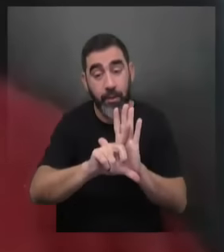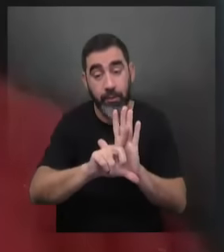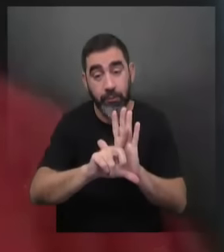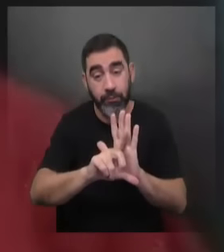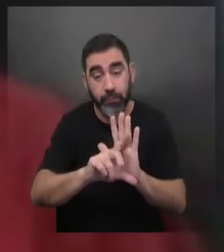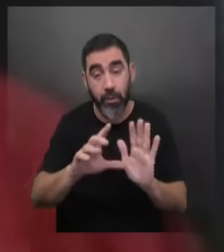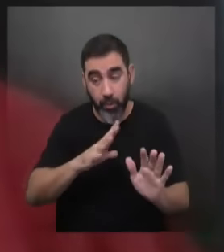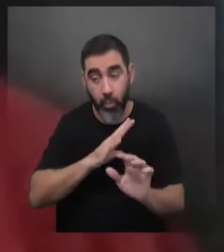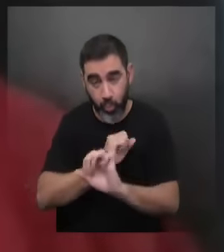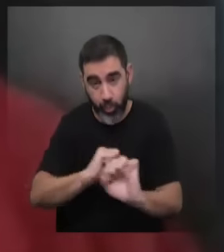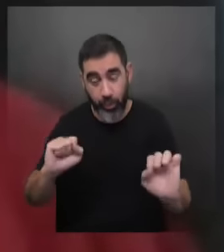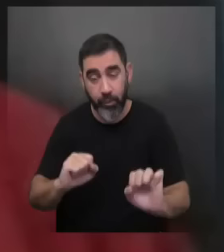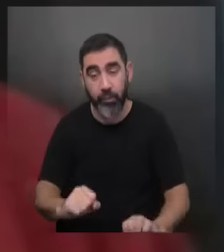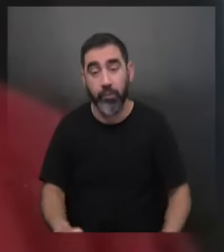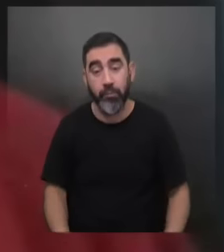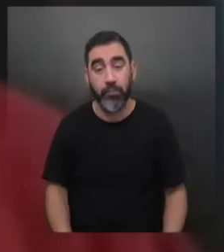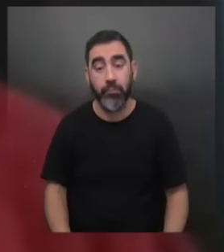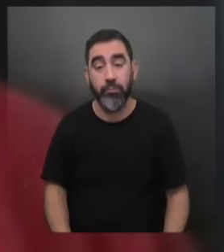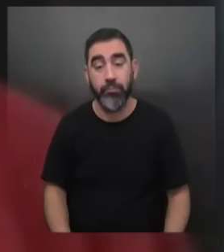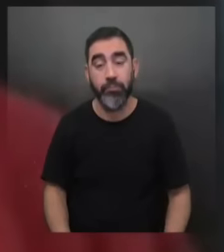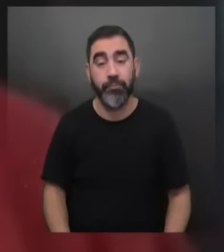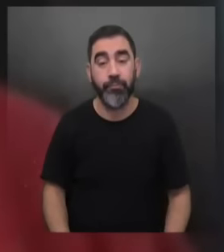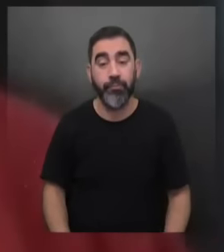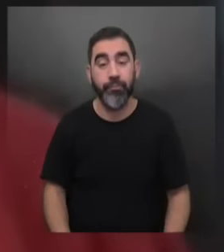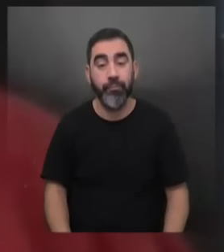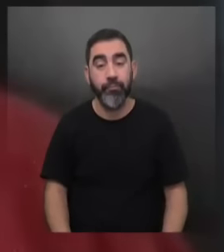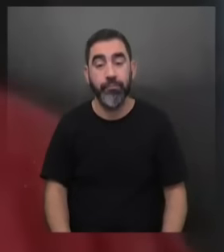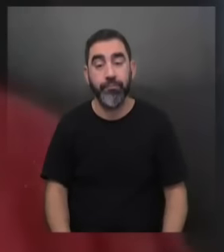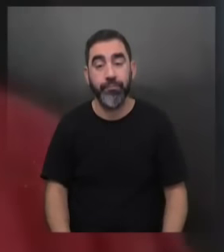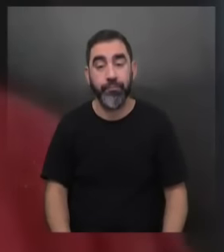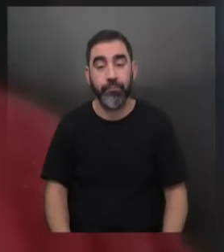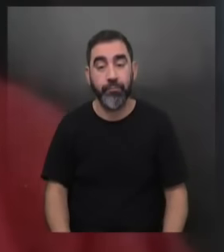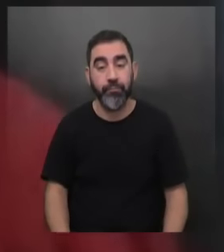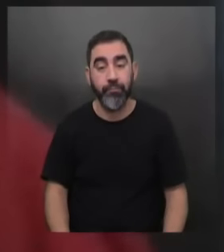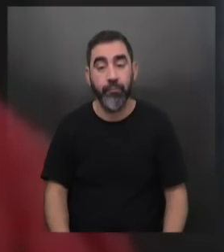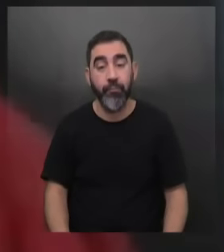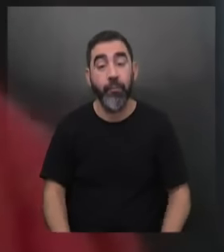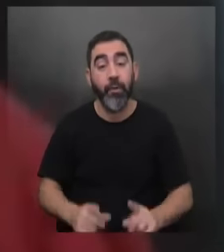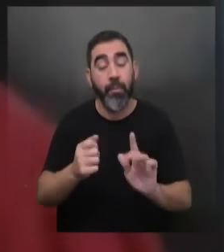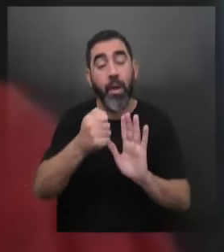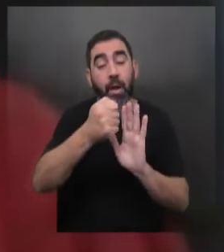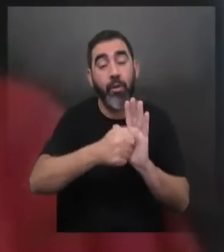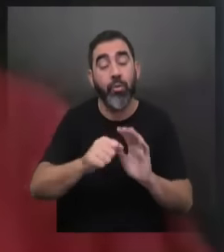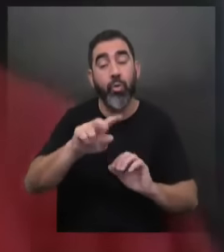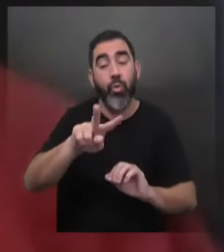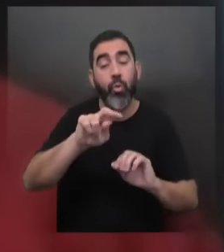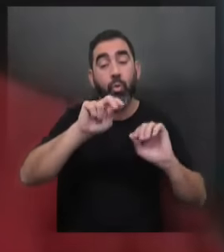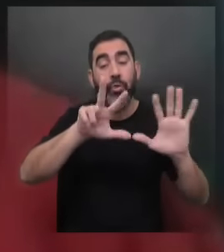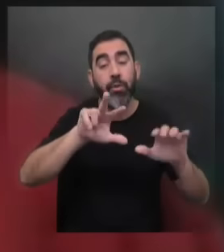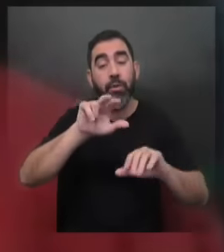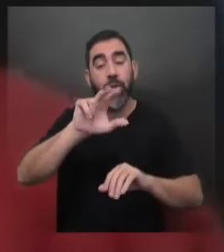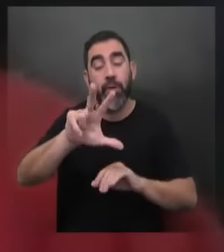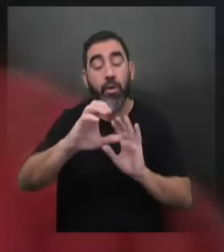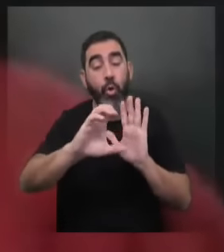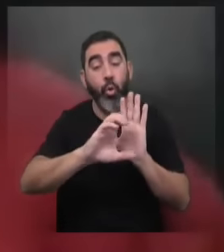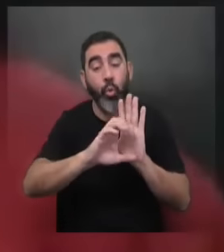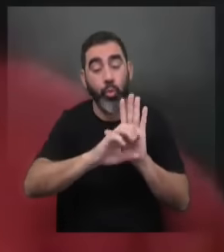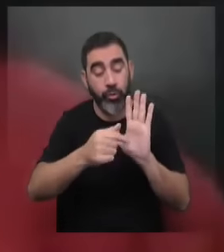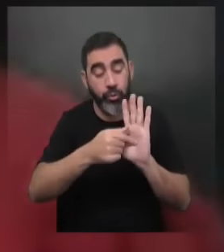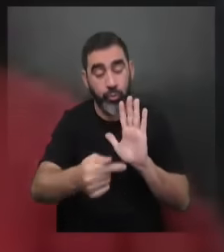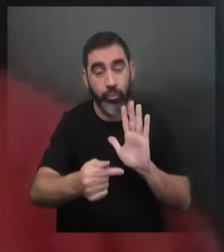no este y obviamente este también están en el artículo 283 de la constitución